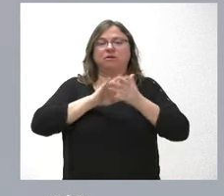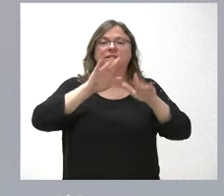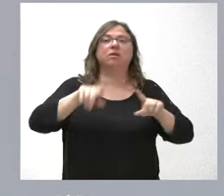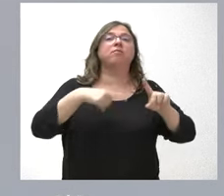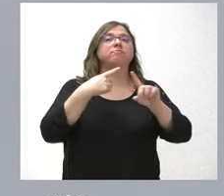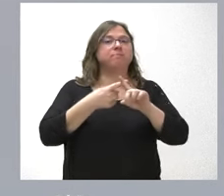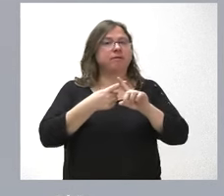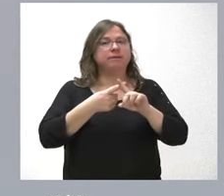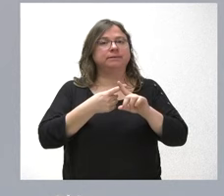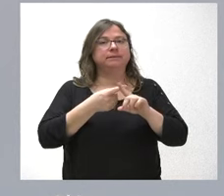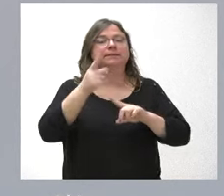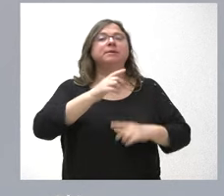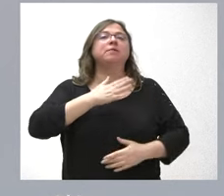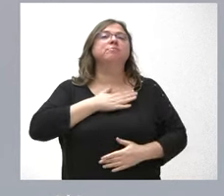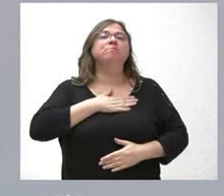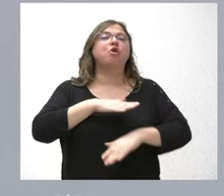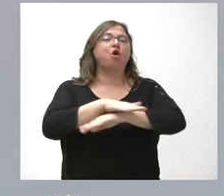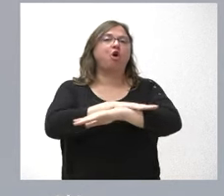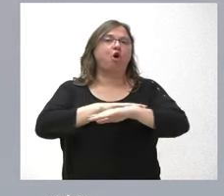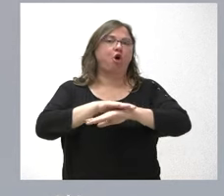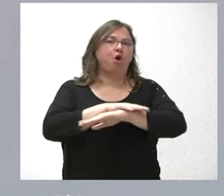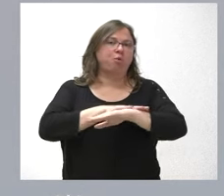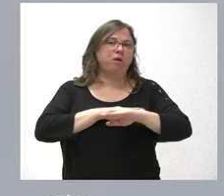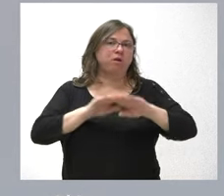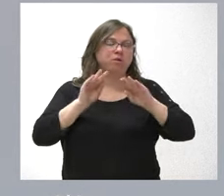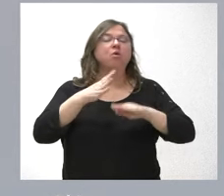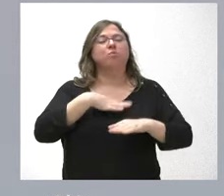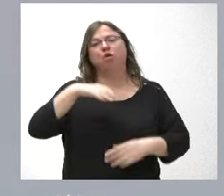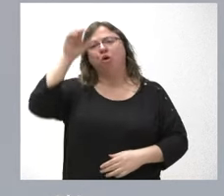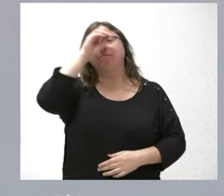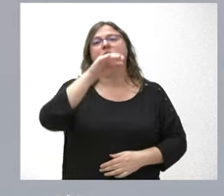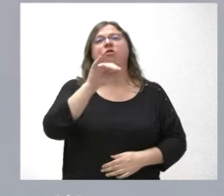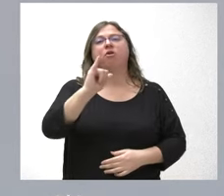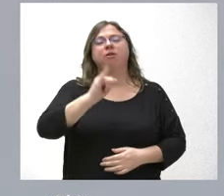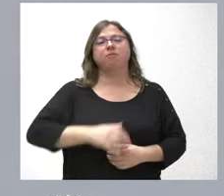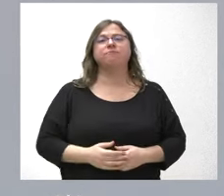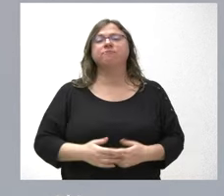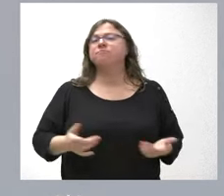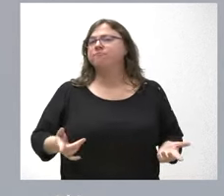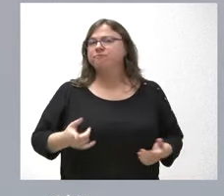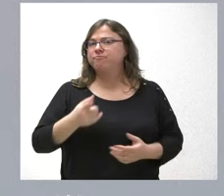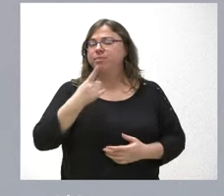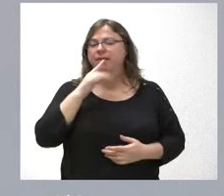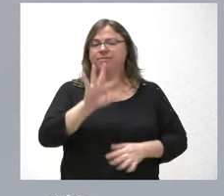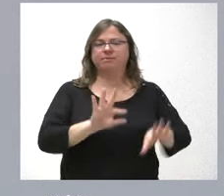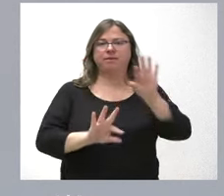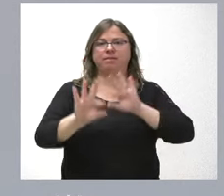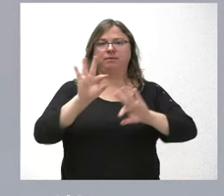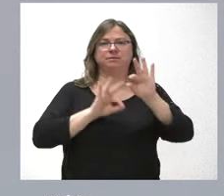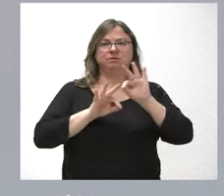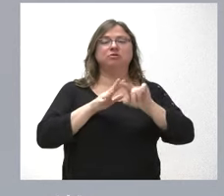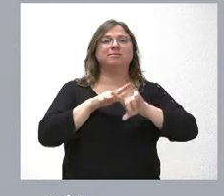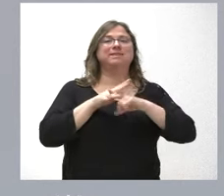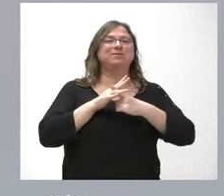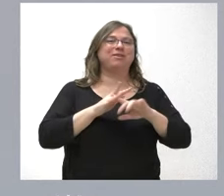el del propio Gobierno también pueden tener opinión al respecto, los que determinan estas circunstancias